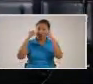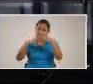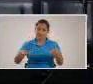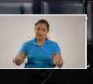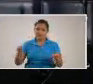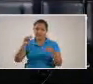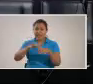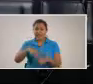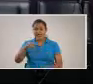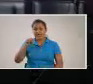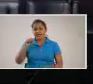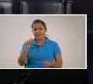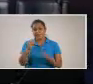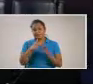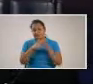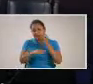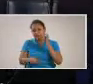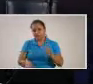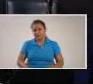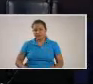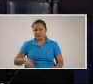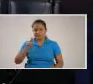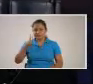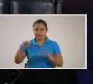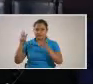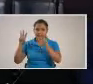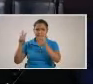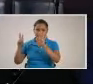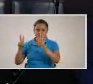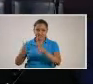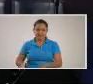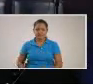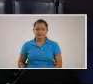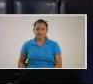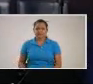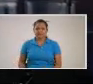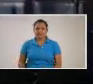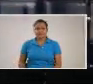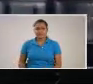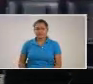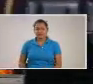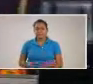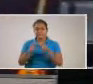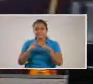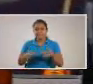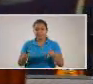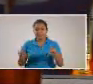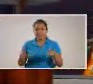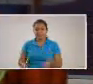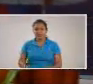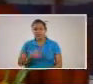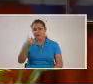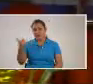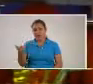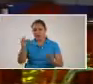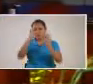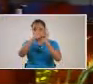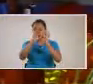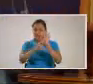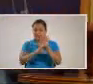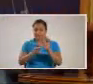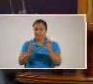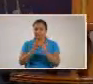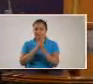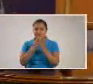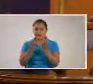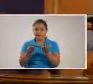fue lo que vio Ezequiel en el capítulo 39. Sin embargo, el otro capítulo de la